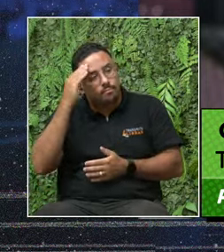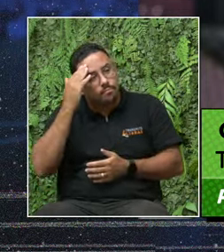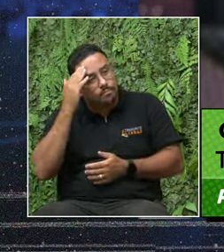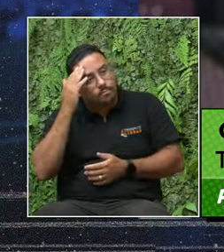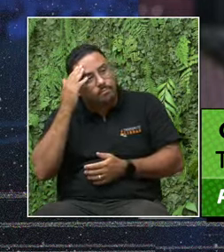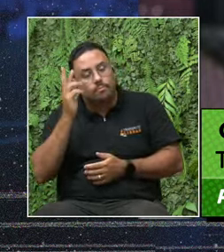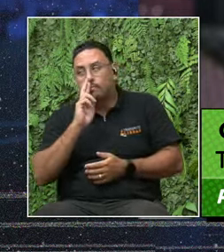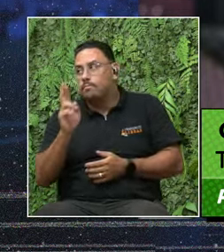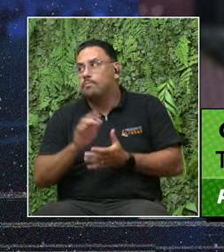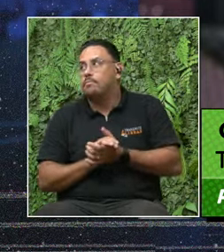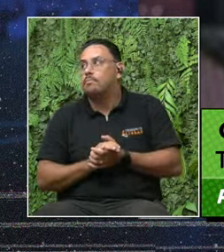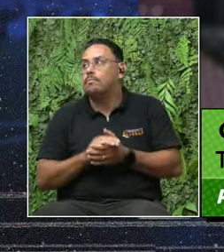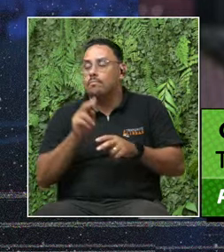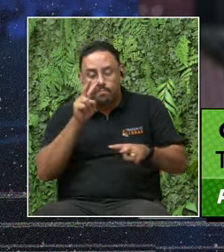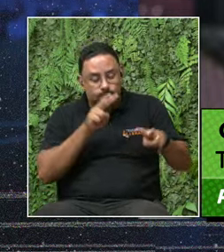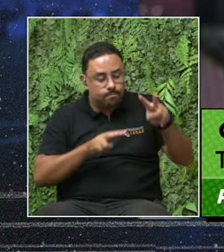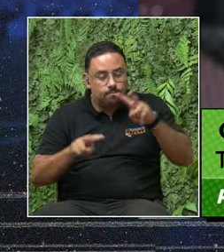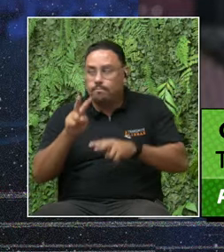campoo